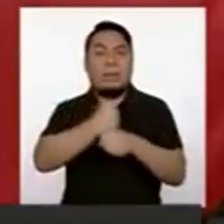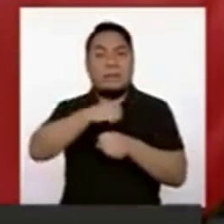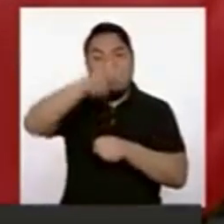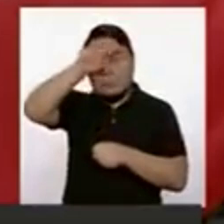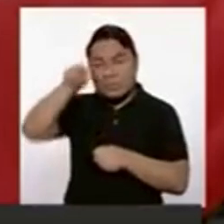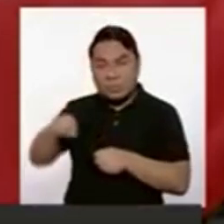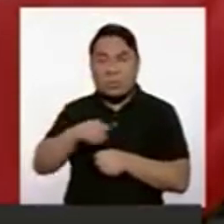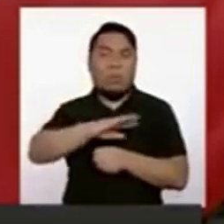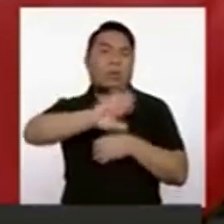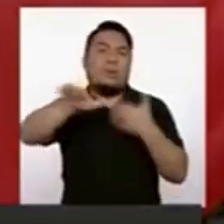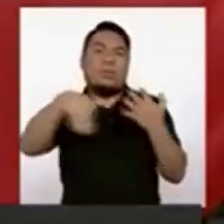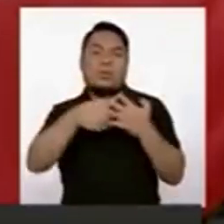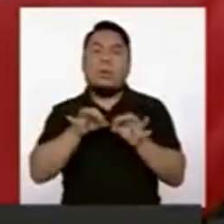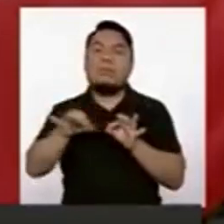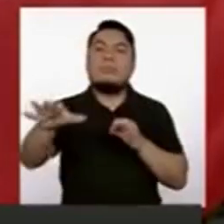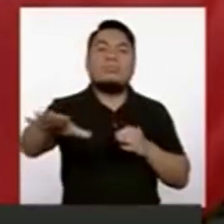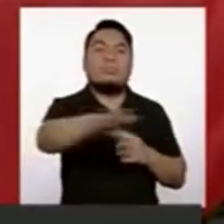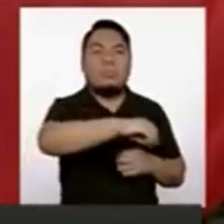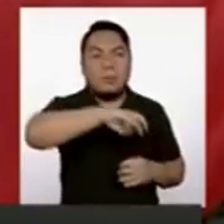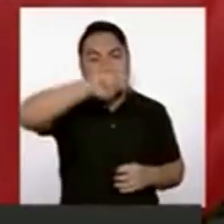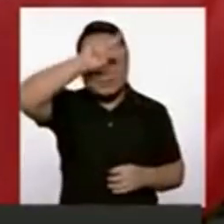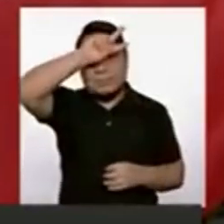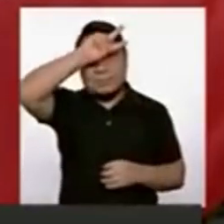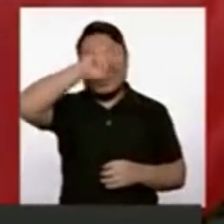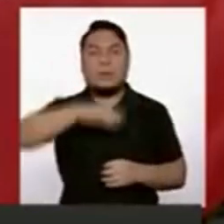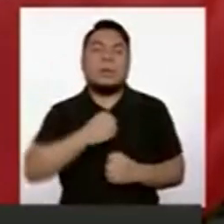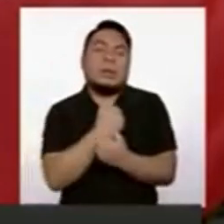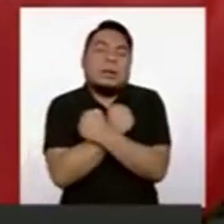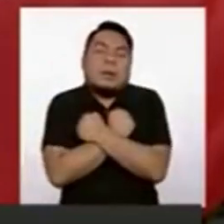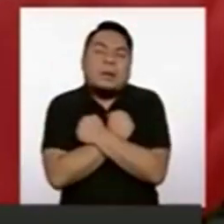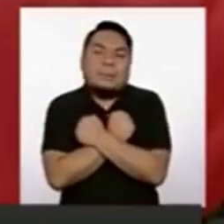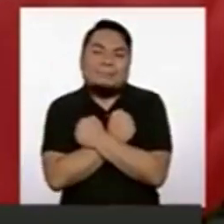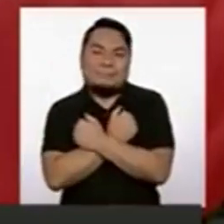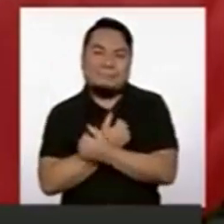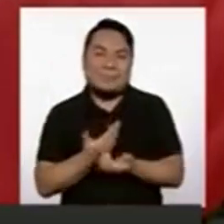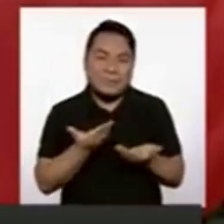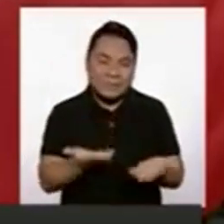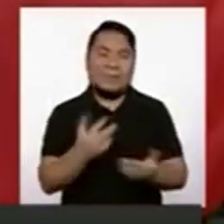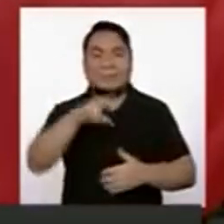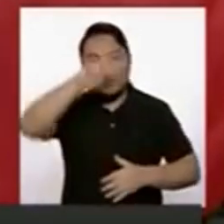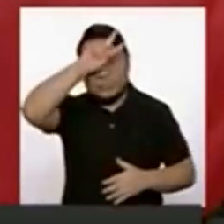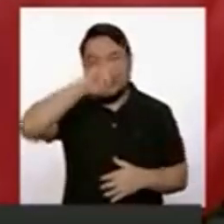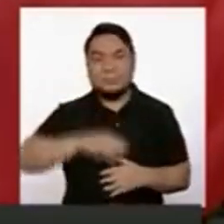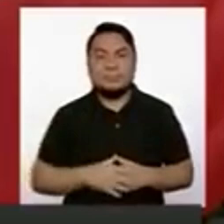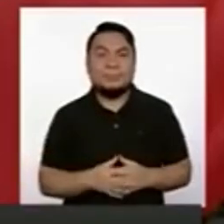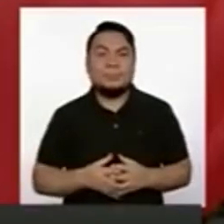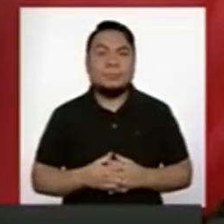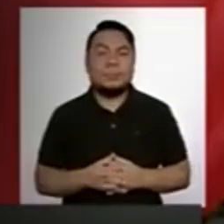en todas las regiones de nuestro querido país.